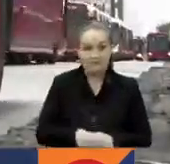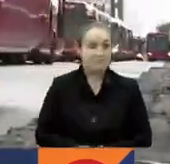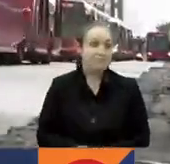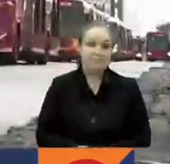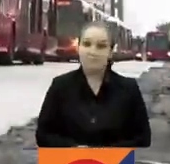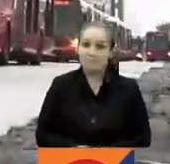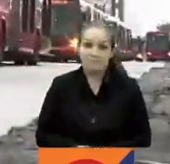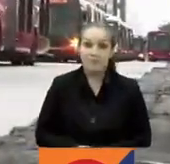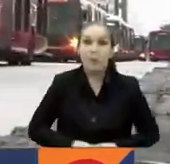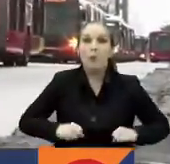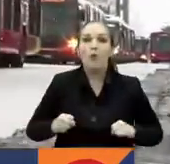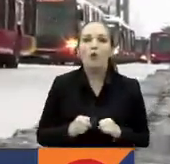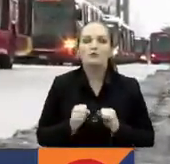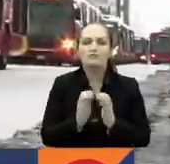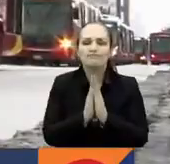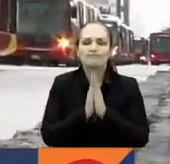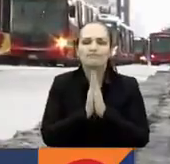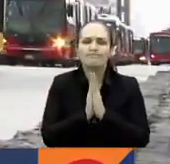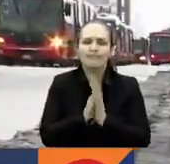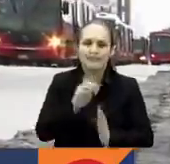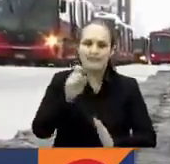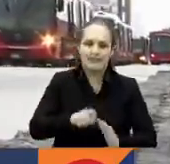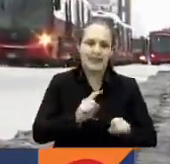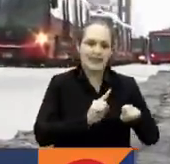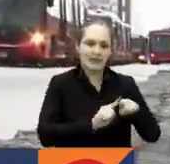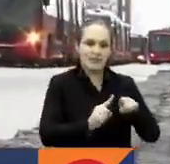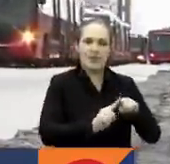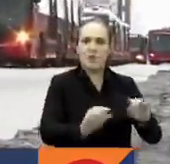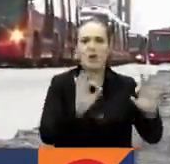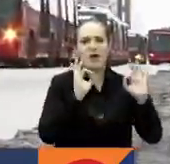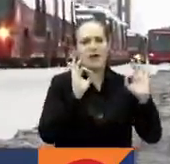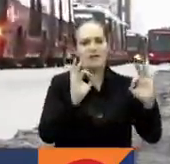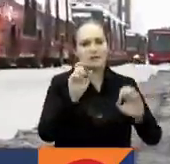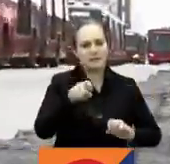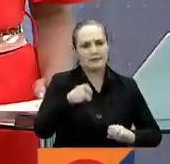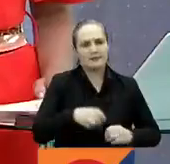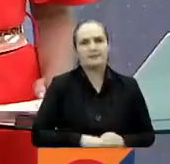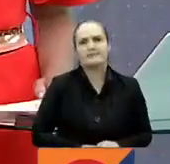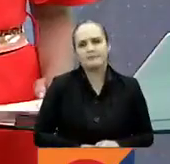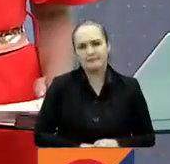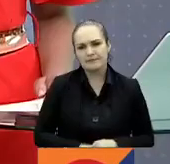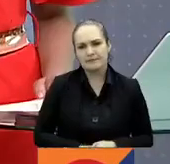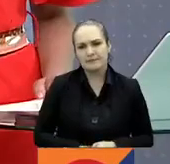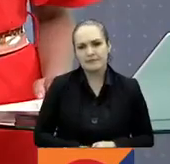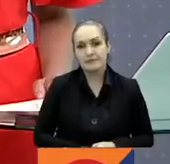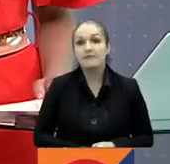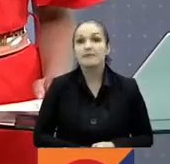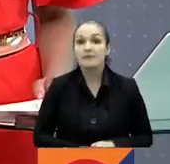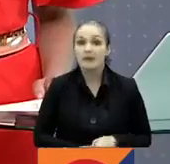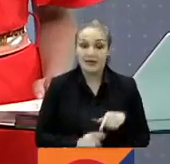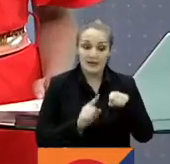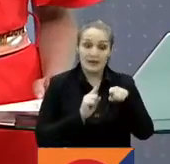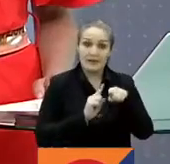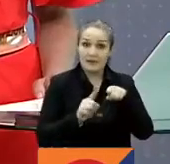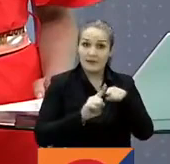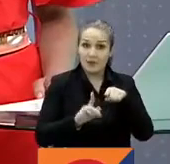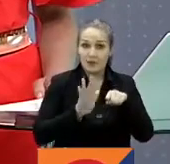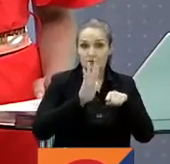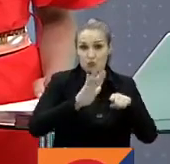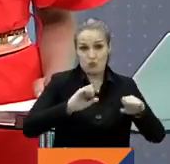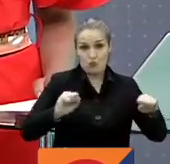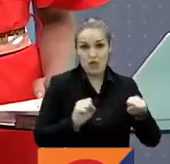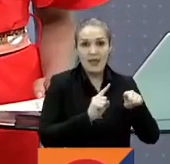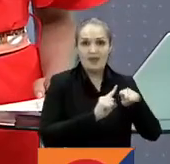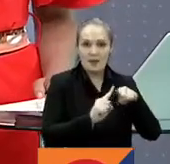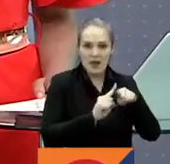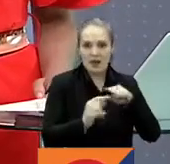cierto es que los bogotanos piden y merecen un sistema de transporte de calidad. Pero el sistema de transporte masivo de Bogotá no ha sido